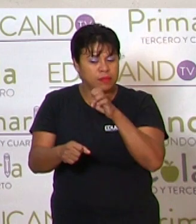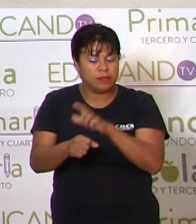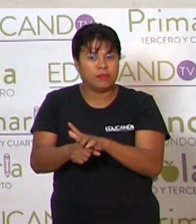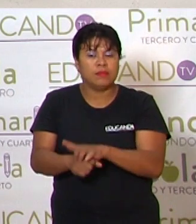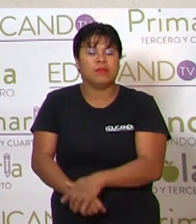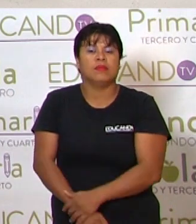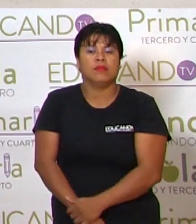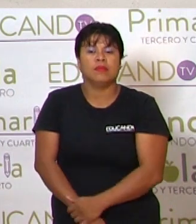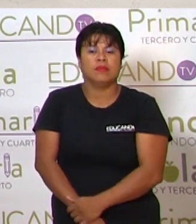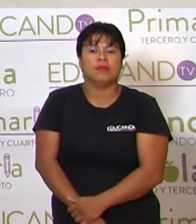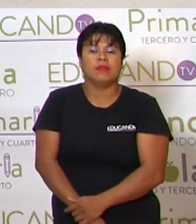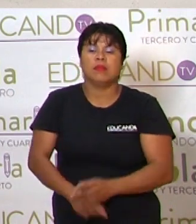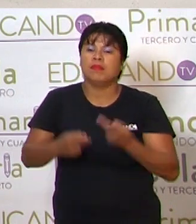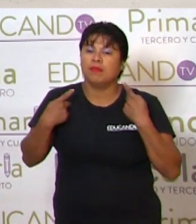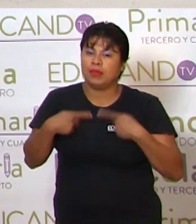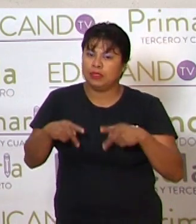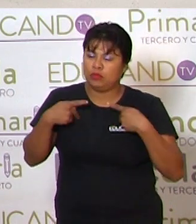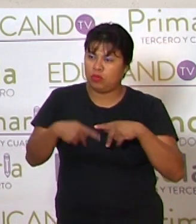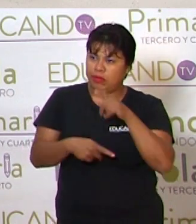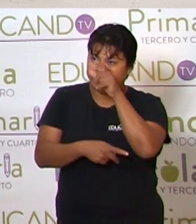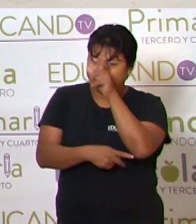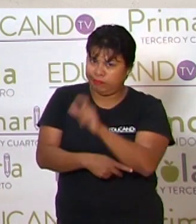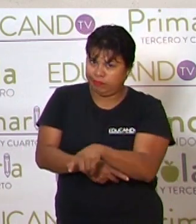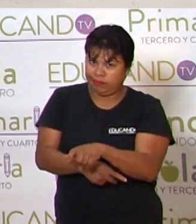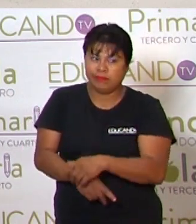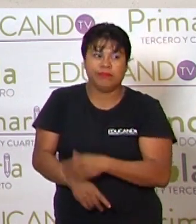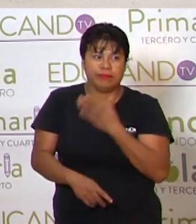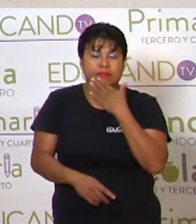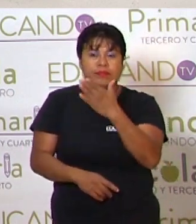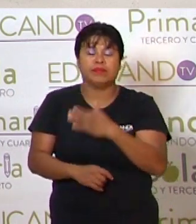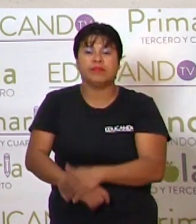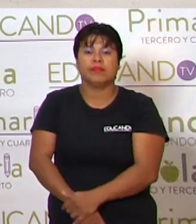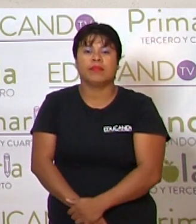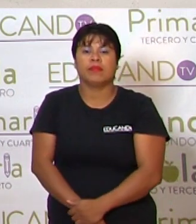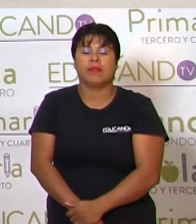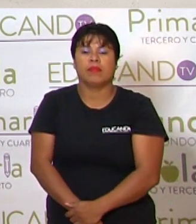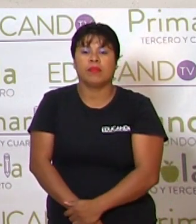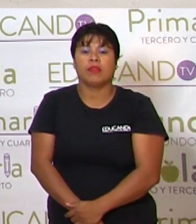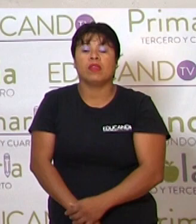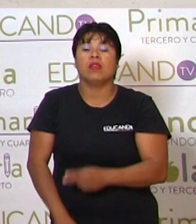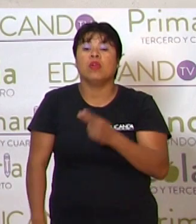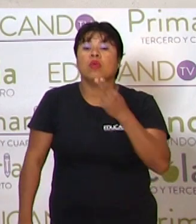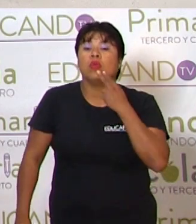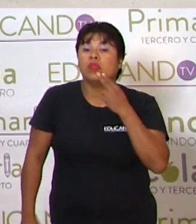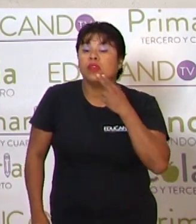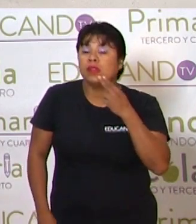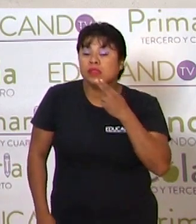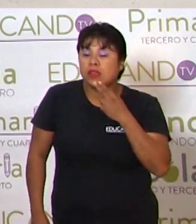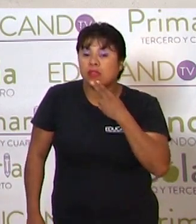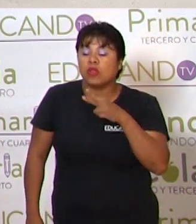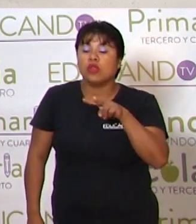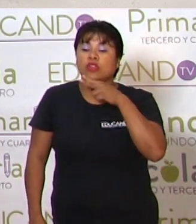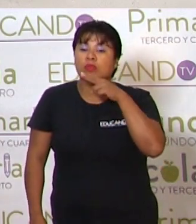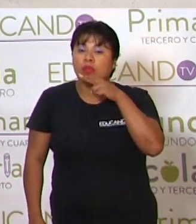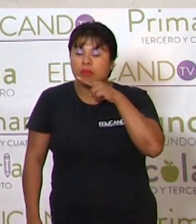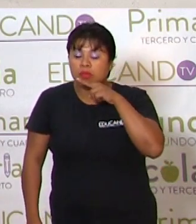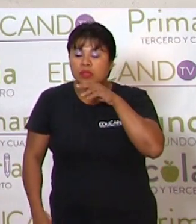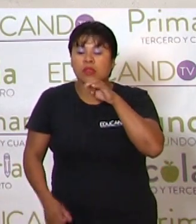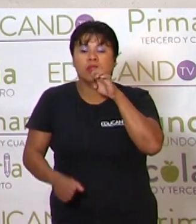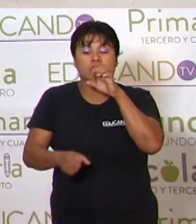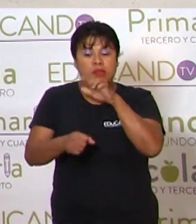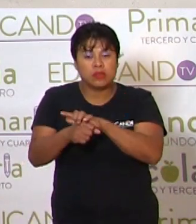específicamente personas, bien. utilizando los